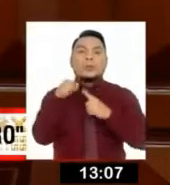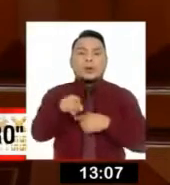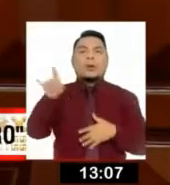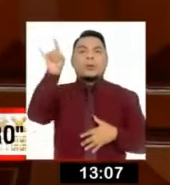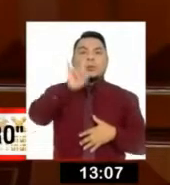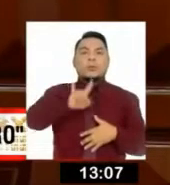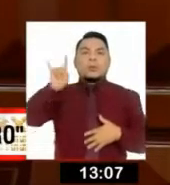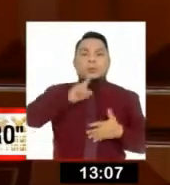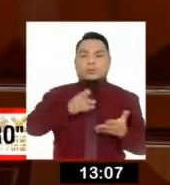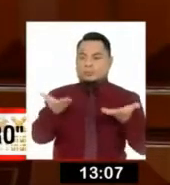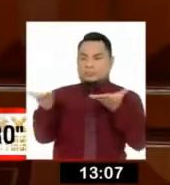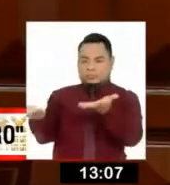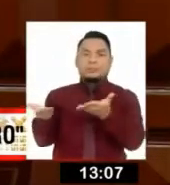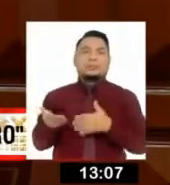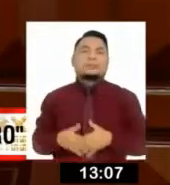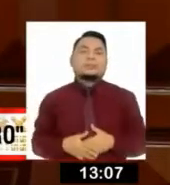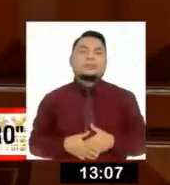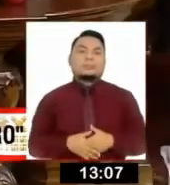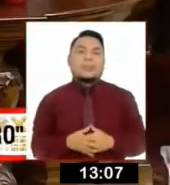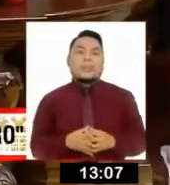usado